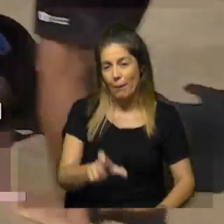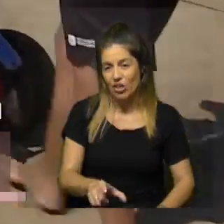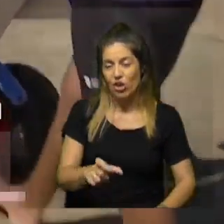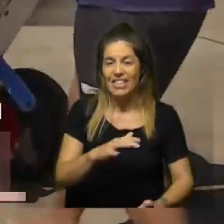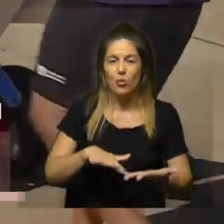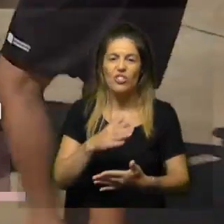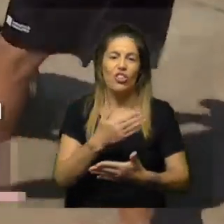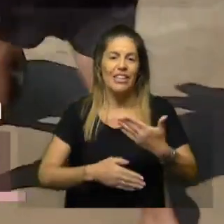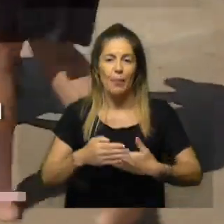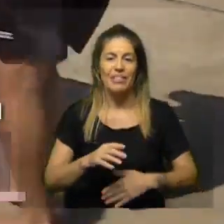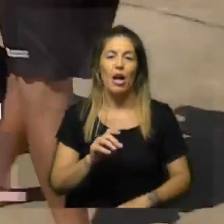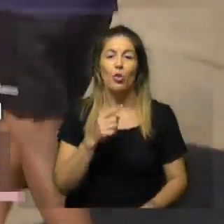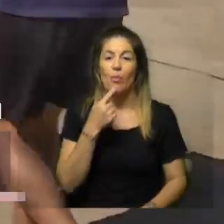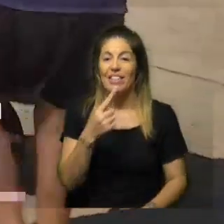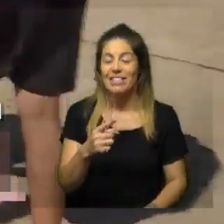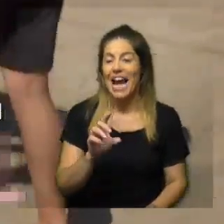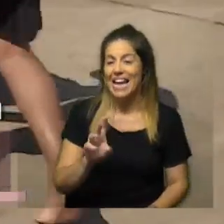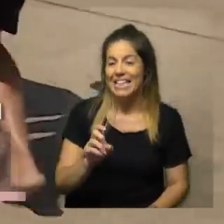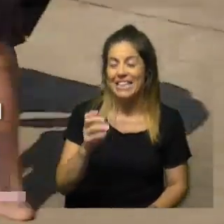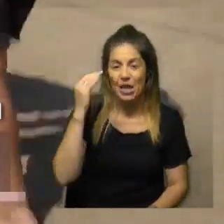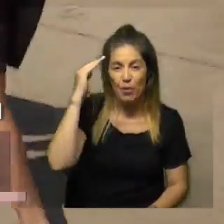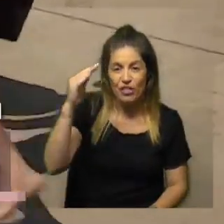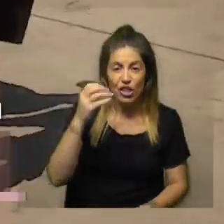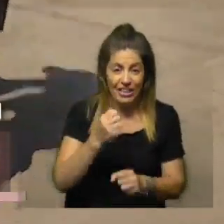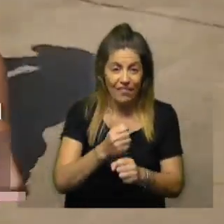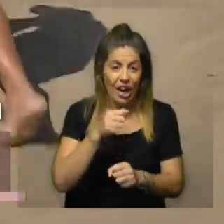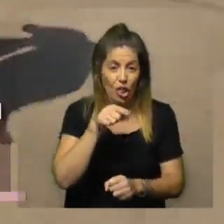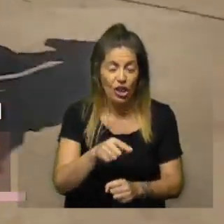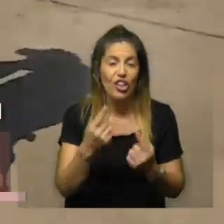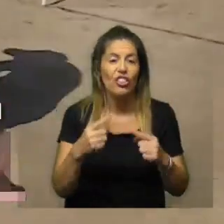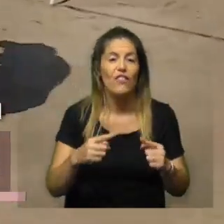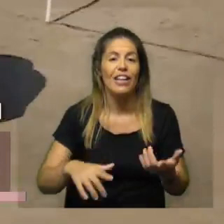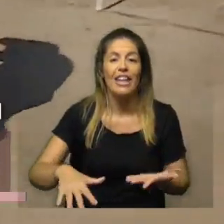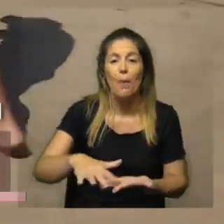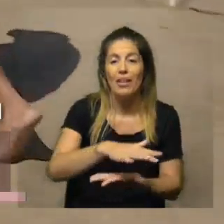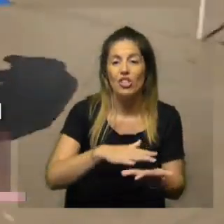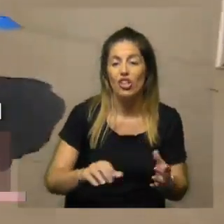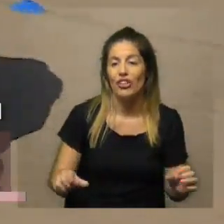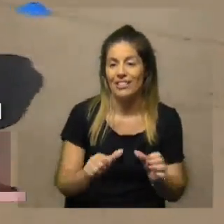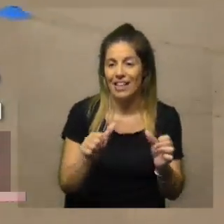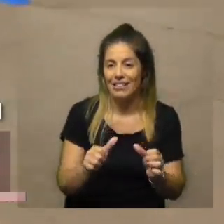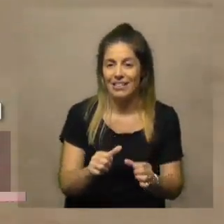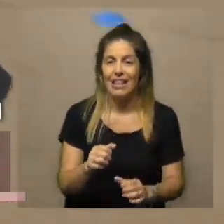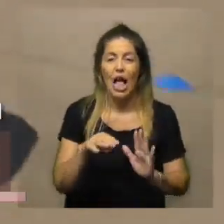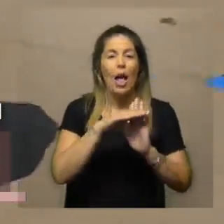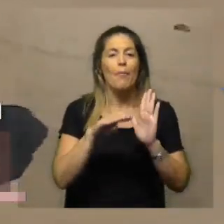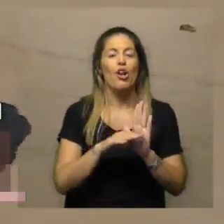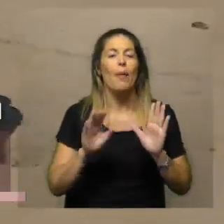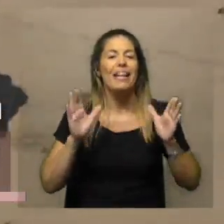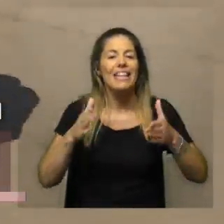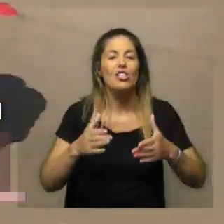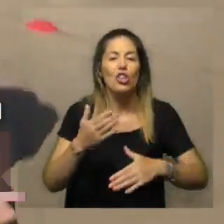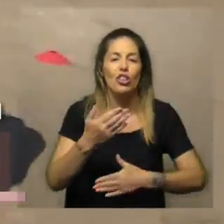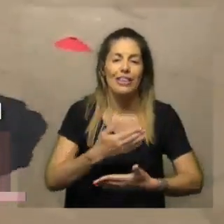15 profes abocados puntualmente a esta tarea, ¿no?, en las distintas inmediaciones donde se realiza, ¿no? Sí, el programa de atención a la discapacidad